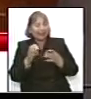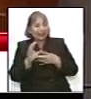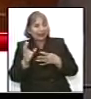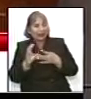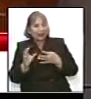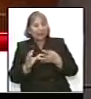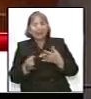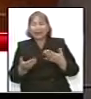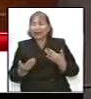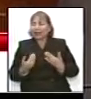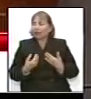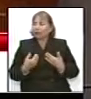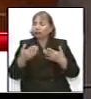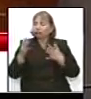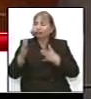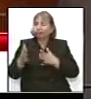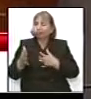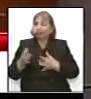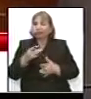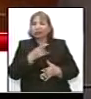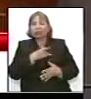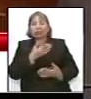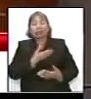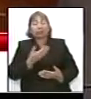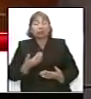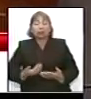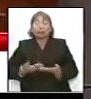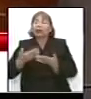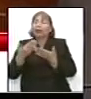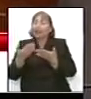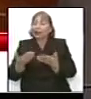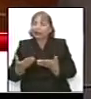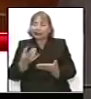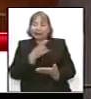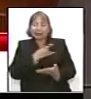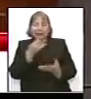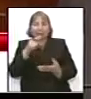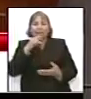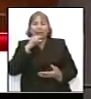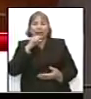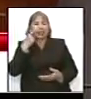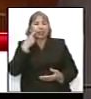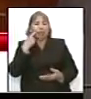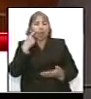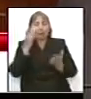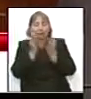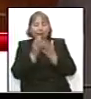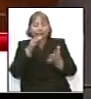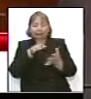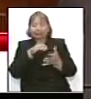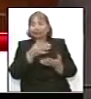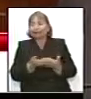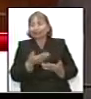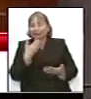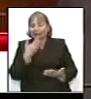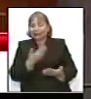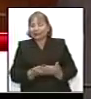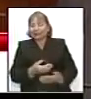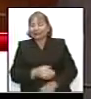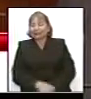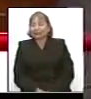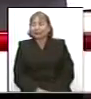que muchas veces hemos abandonado desde el Estado, pero ahí están los sanmarquinos y las sanmarquinas demostrando cuánto contribuyen al país. Gracias,